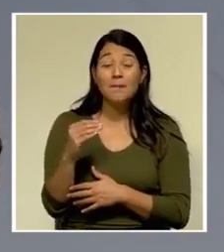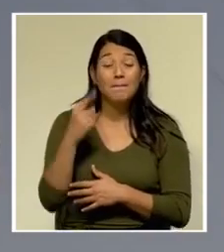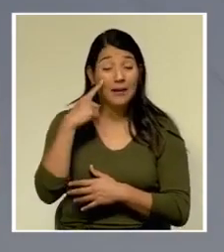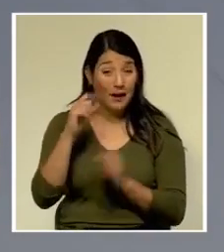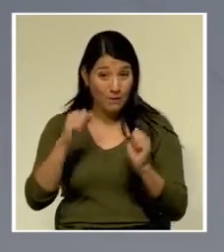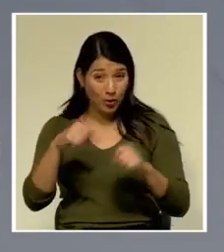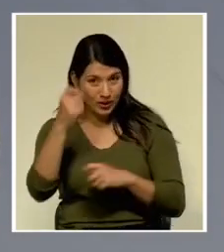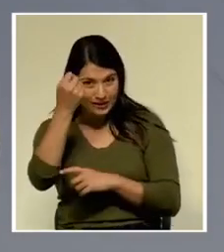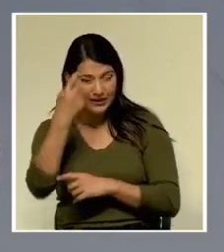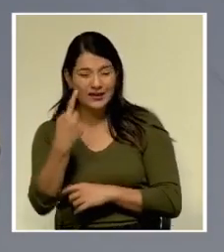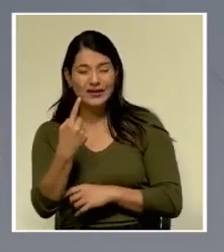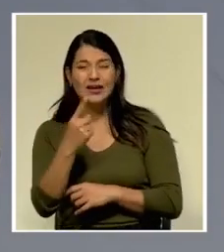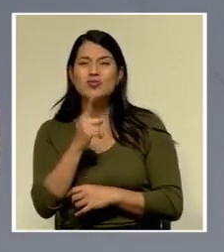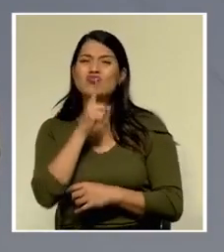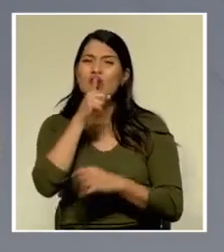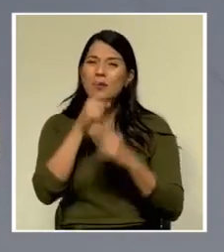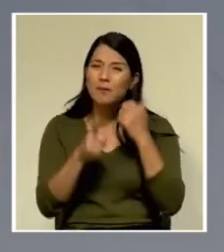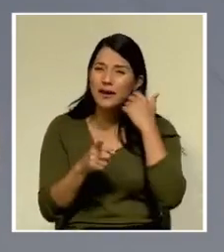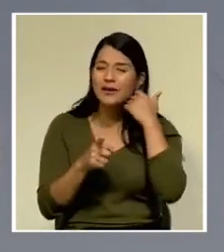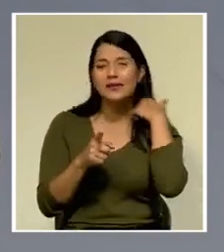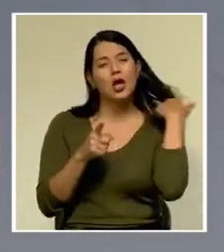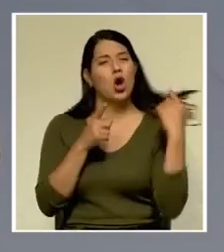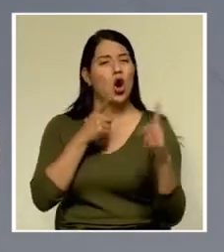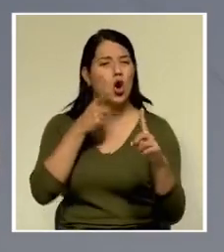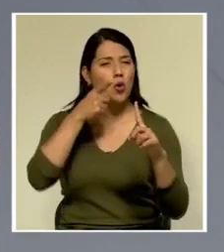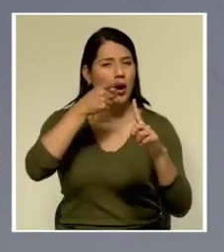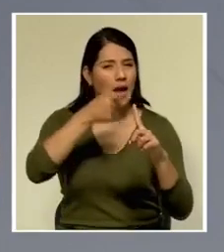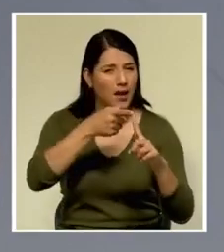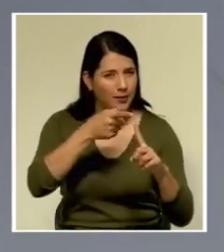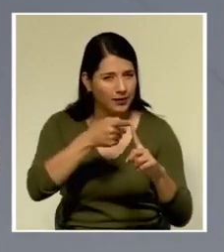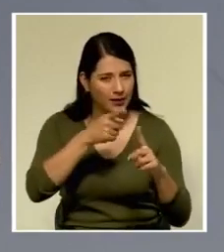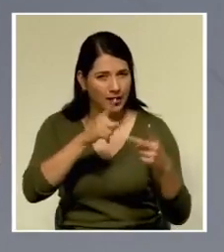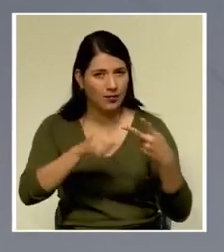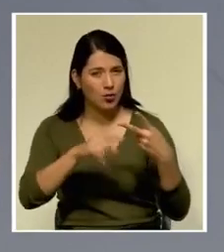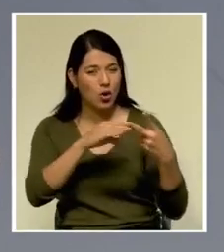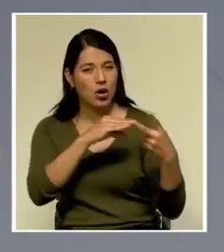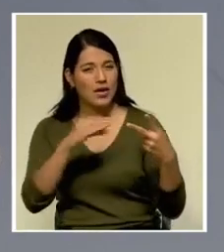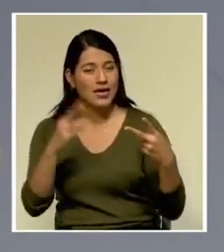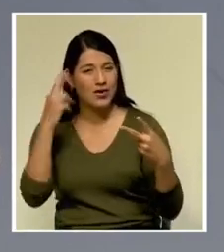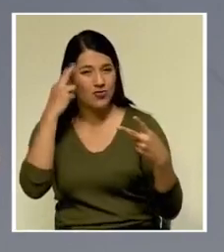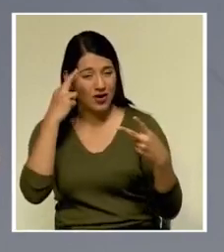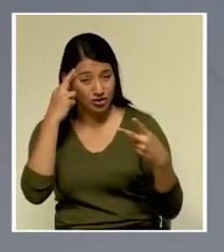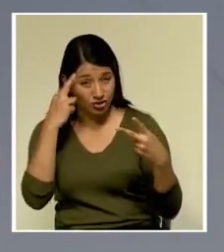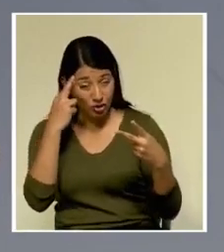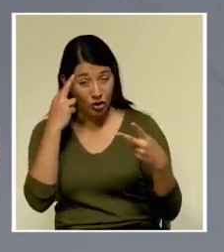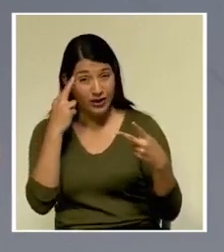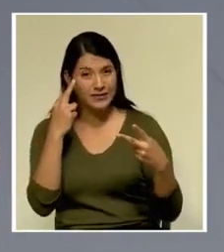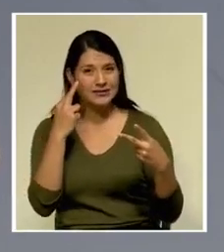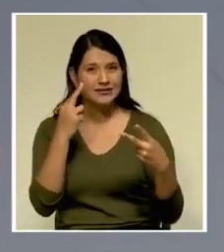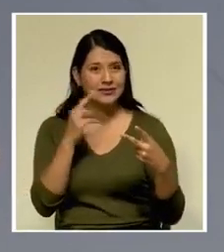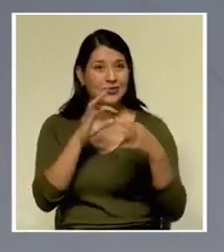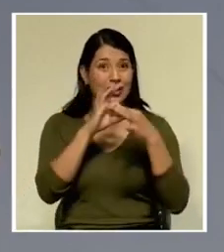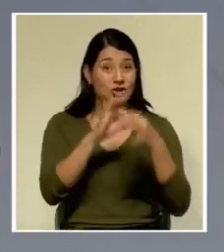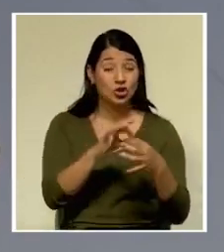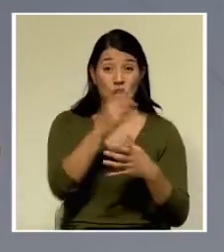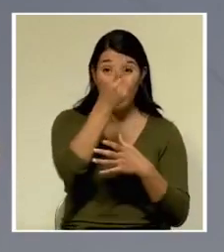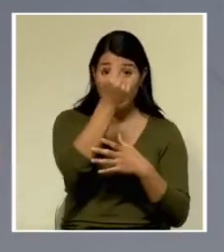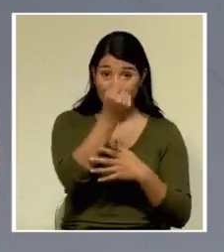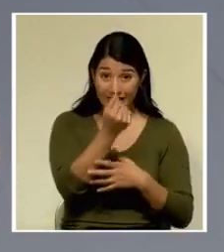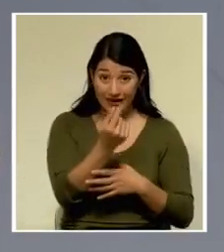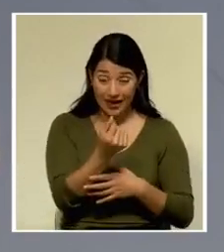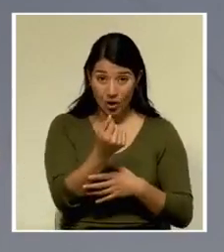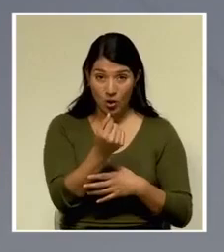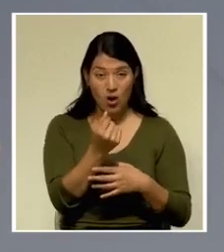las motivaciones y los propósitos de tipo material, económico o financiero siguen siendo uno